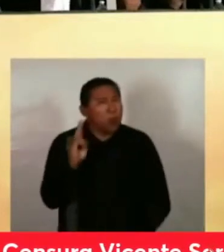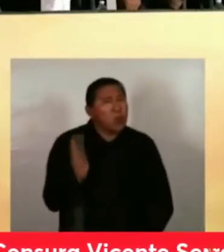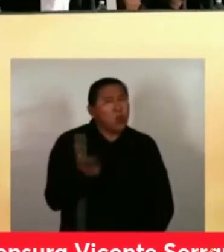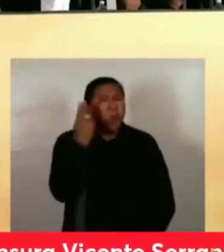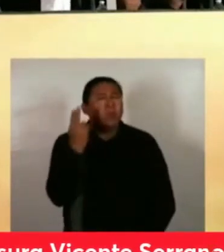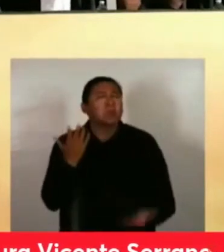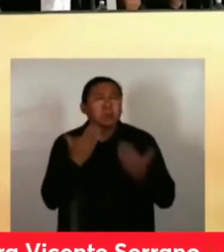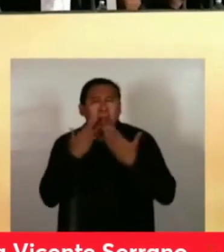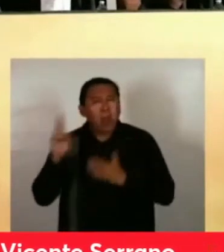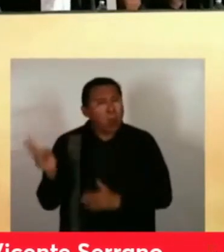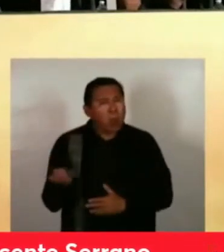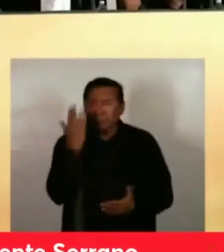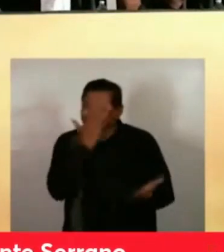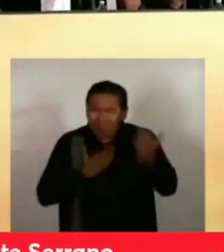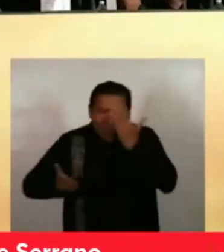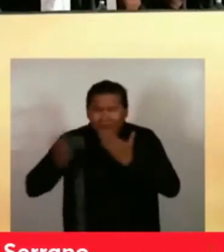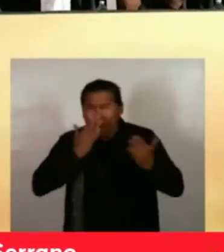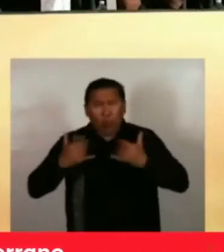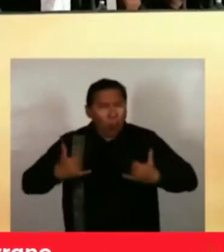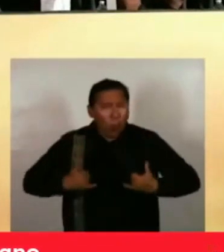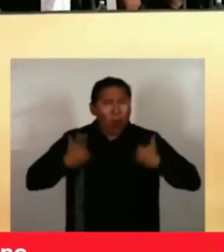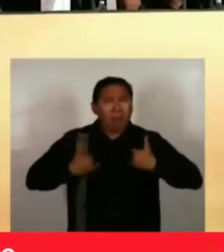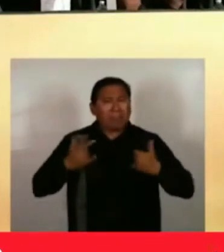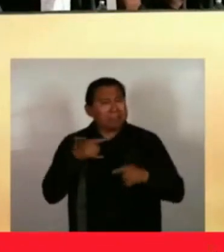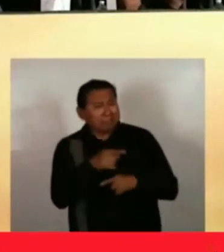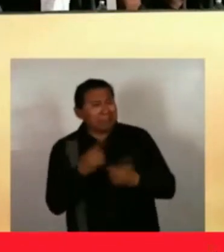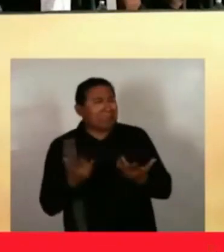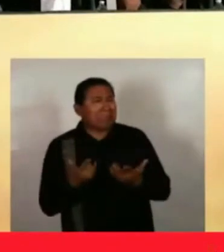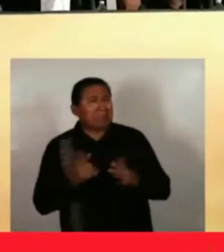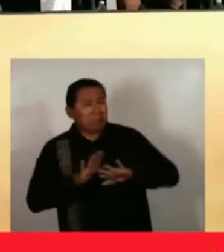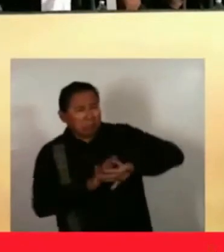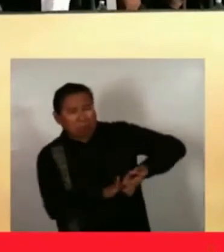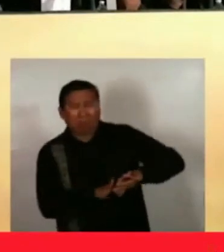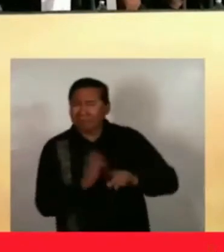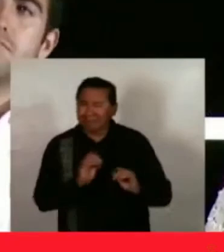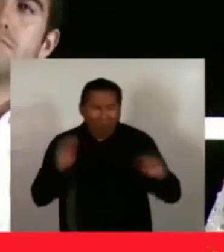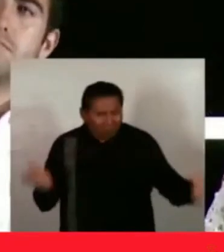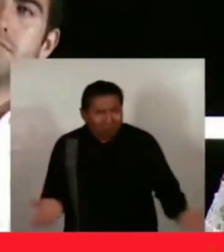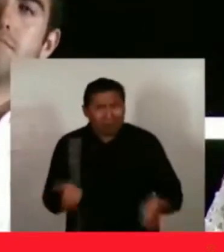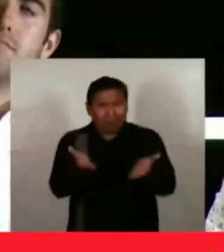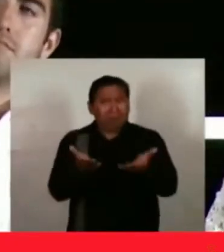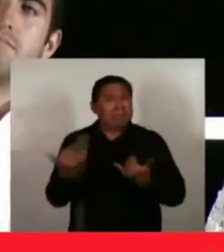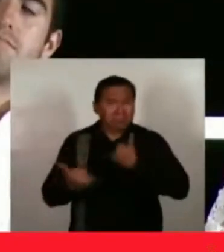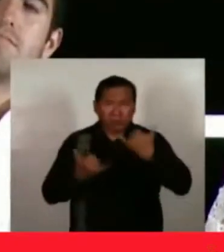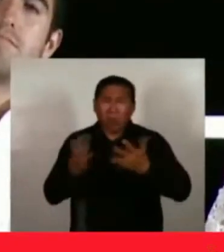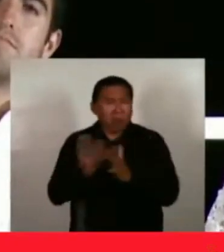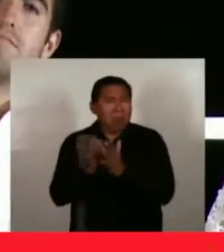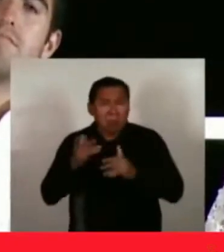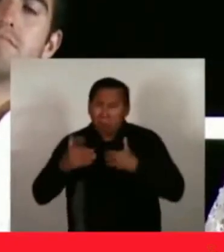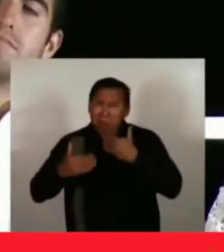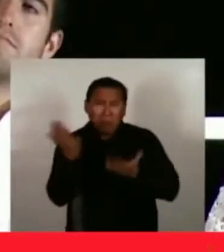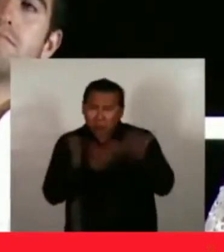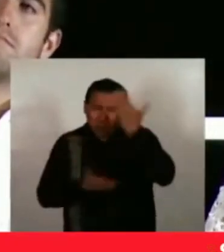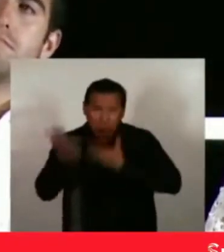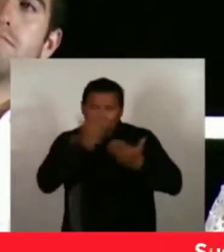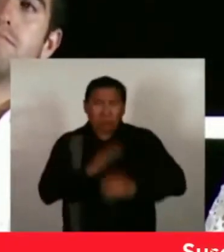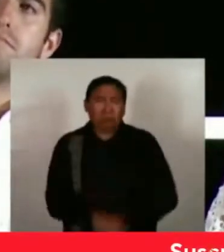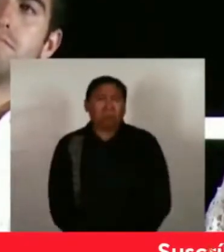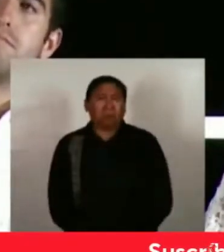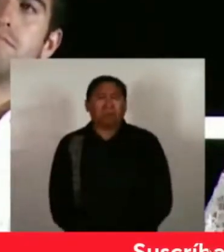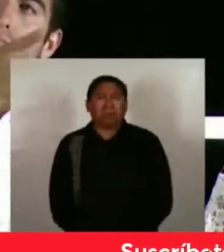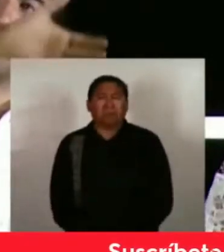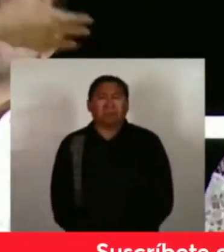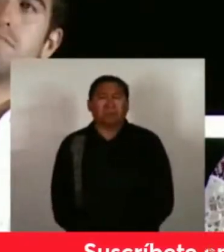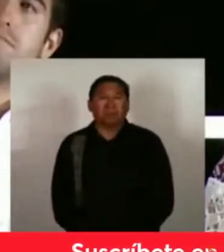estudien la universidad. Que no les digan que son rechazados. Y Ya el presidente inició con las universidades Benito